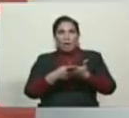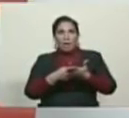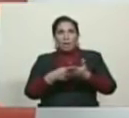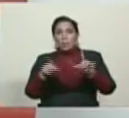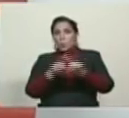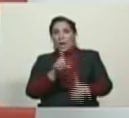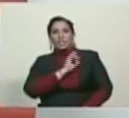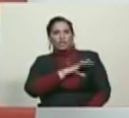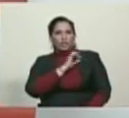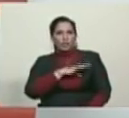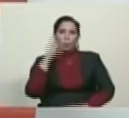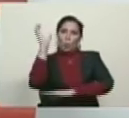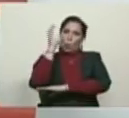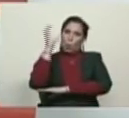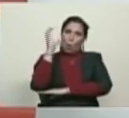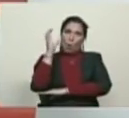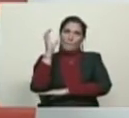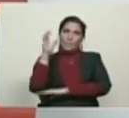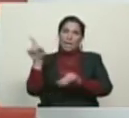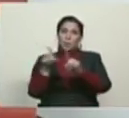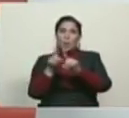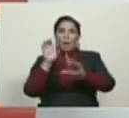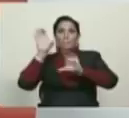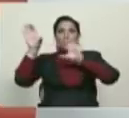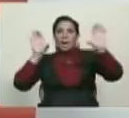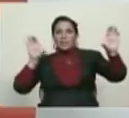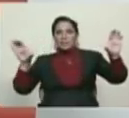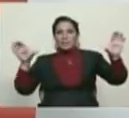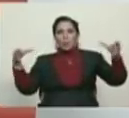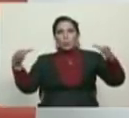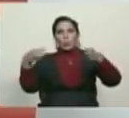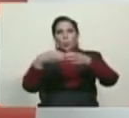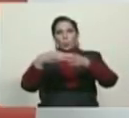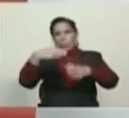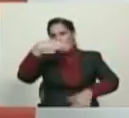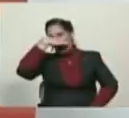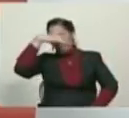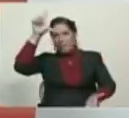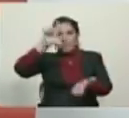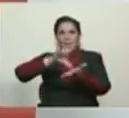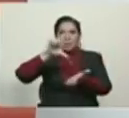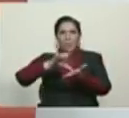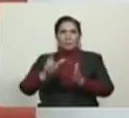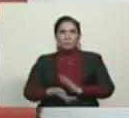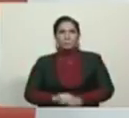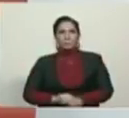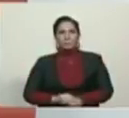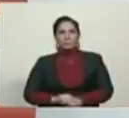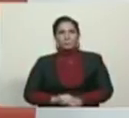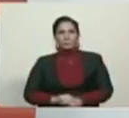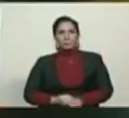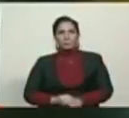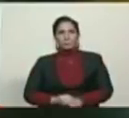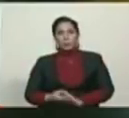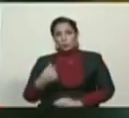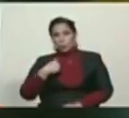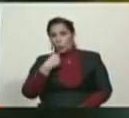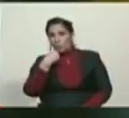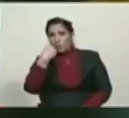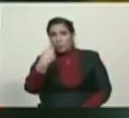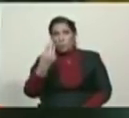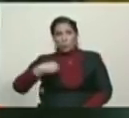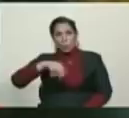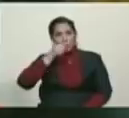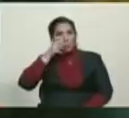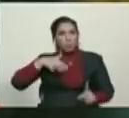Colombia, como son esos países del cartel de Lima. Yo le pido a nuestro pueblo